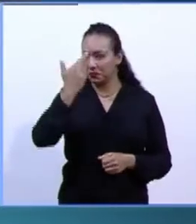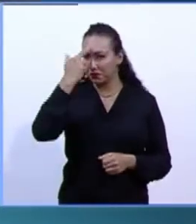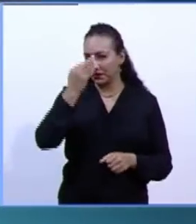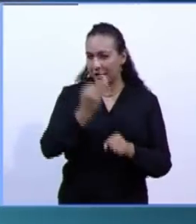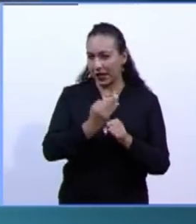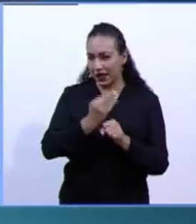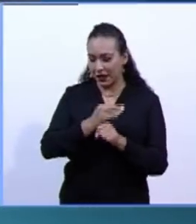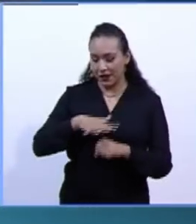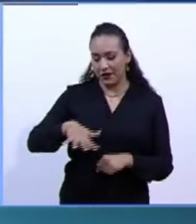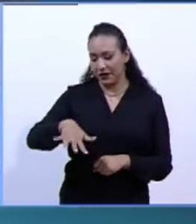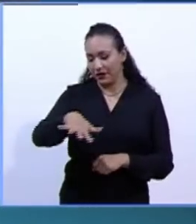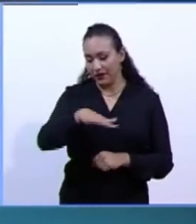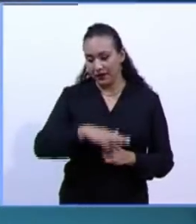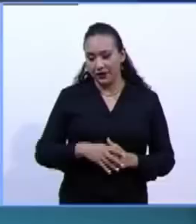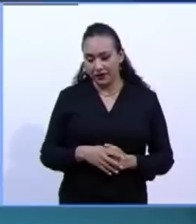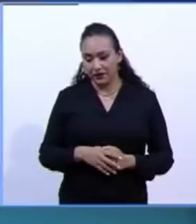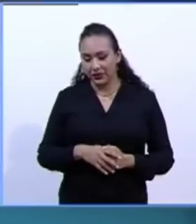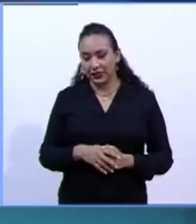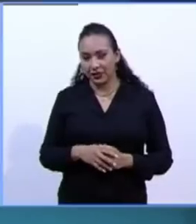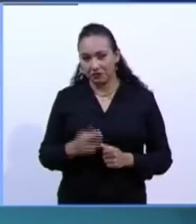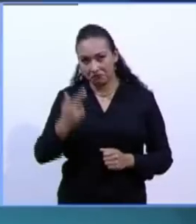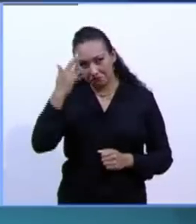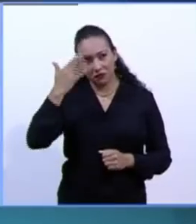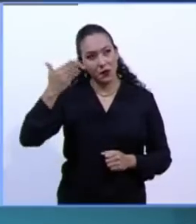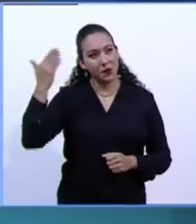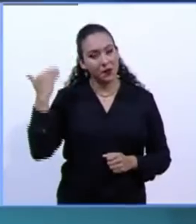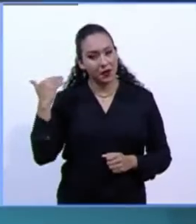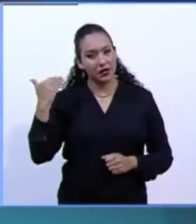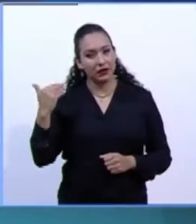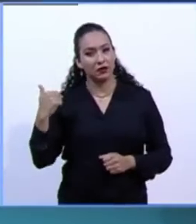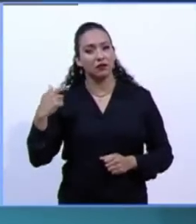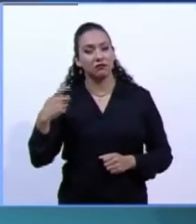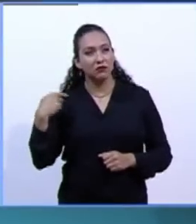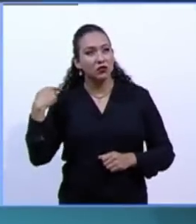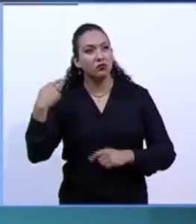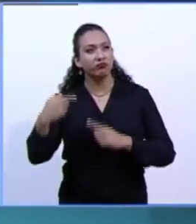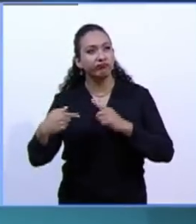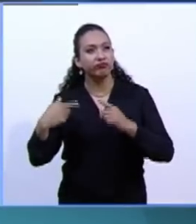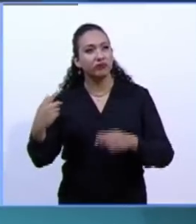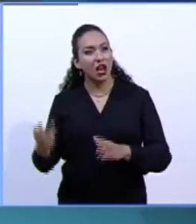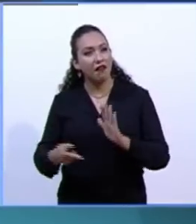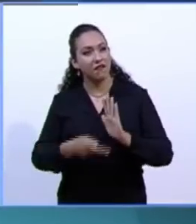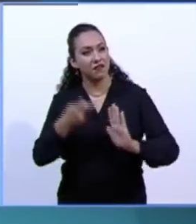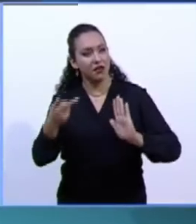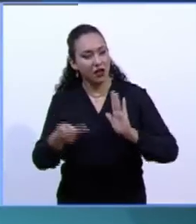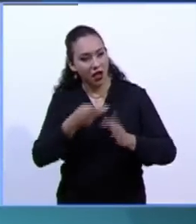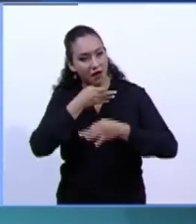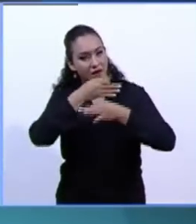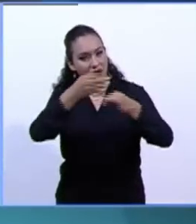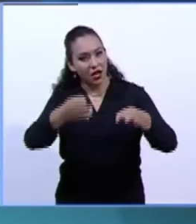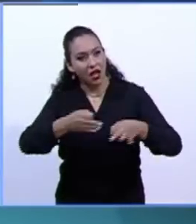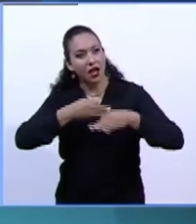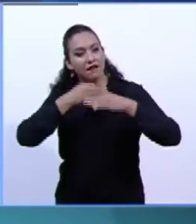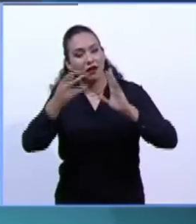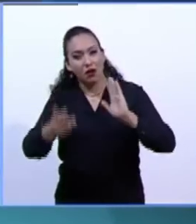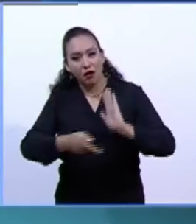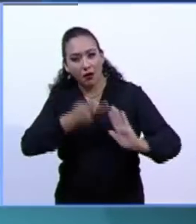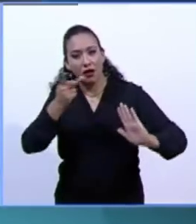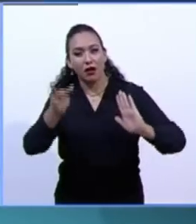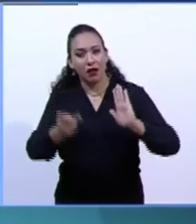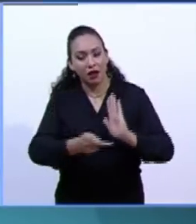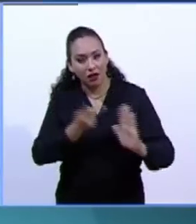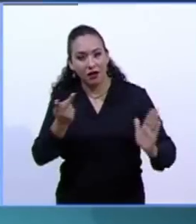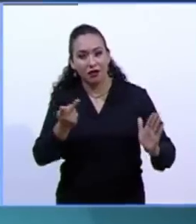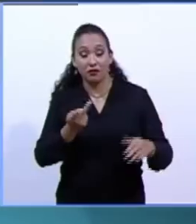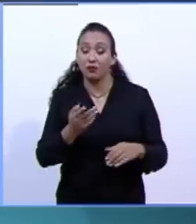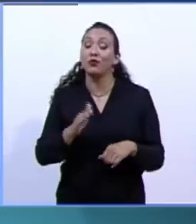corren, es un mensaje que tenemos que decir una y otra vez y que tenemos que repetir, porque